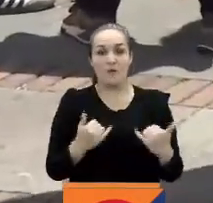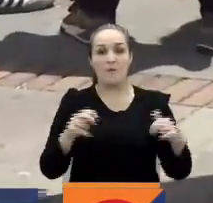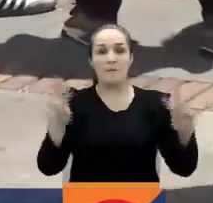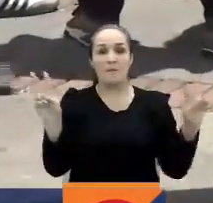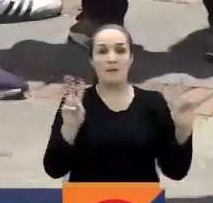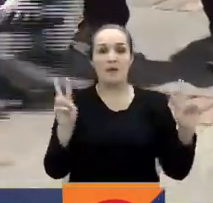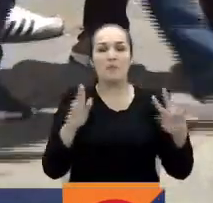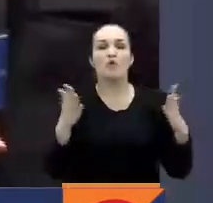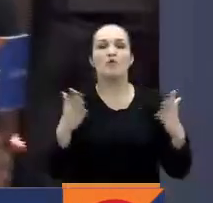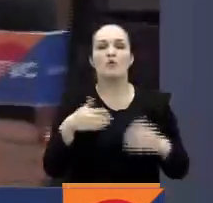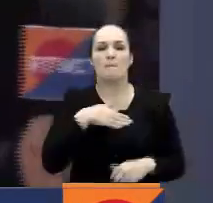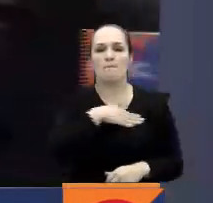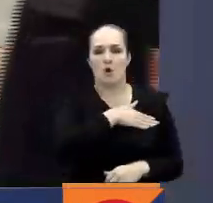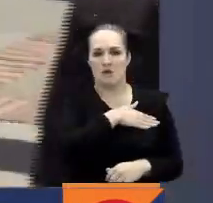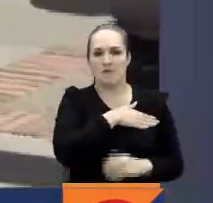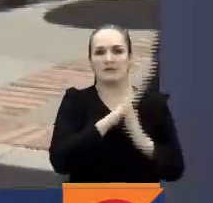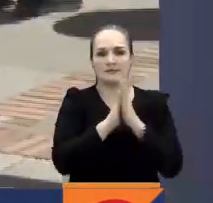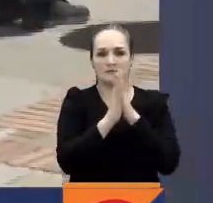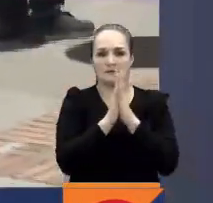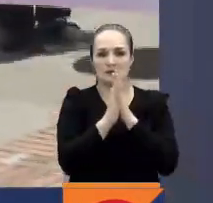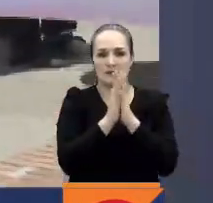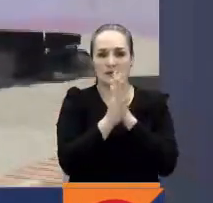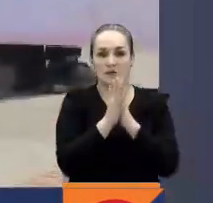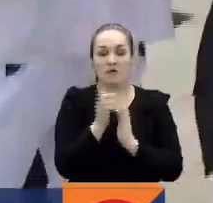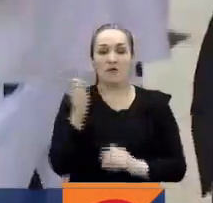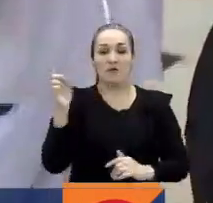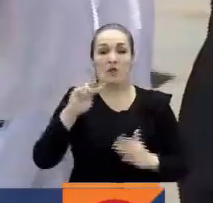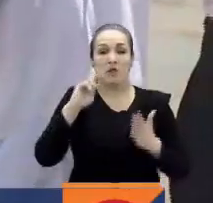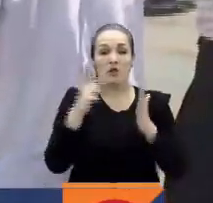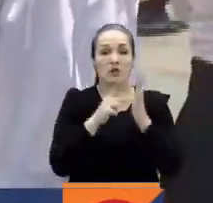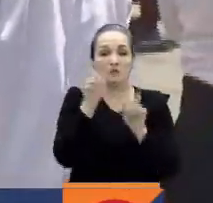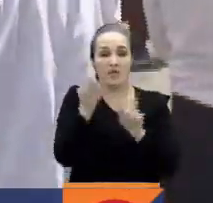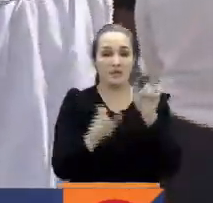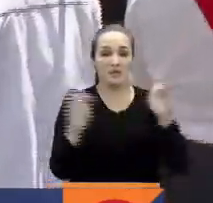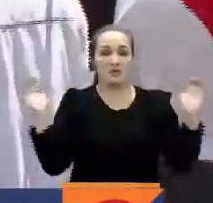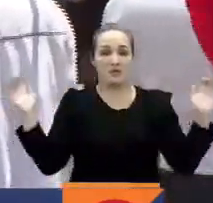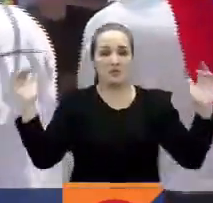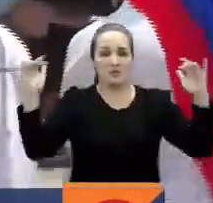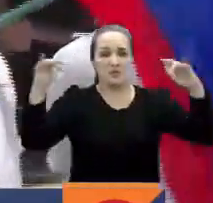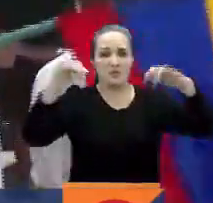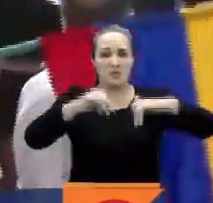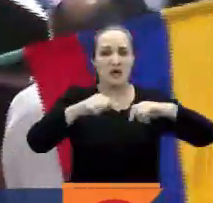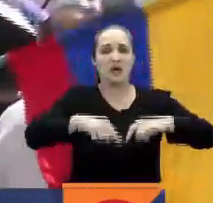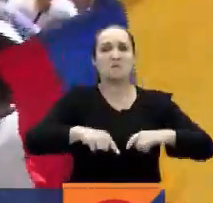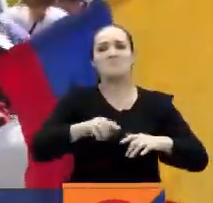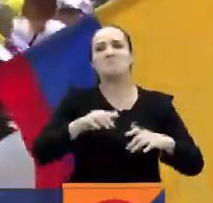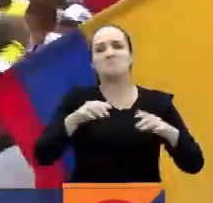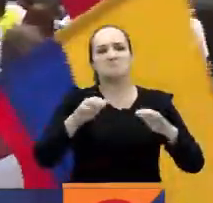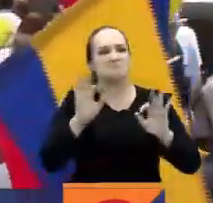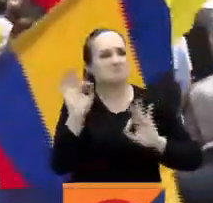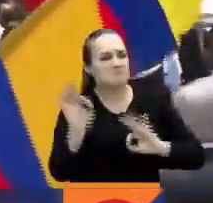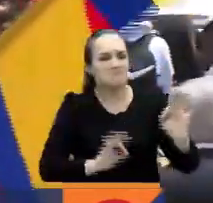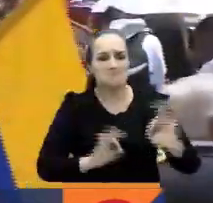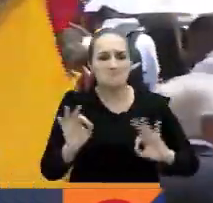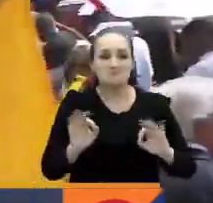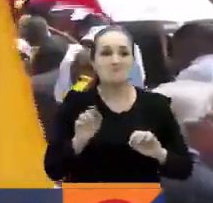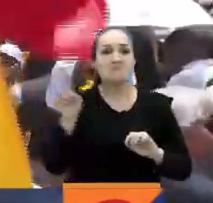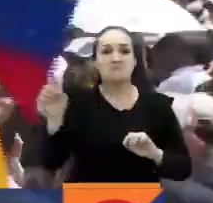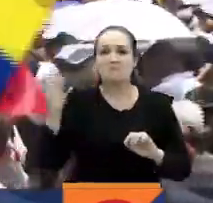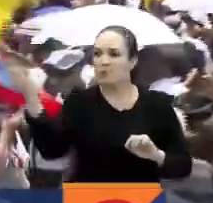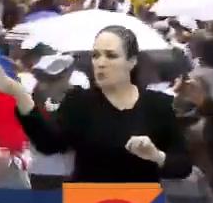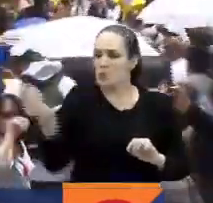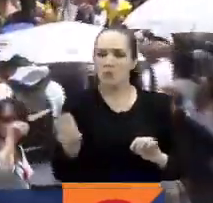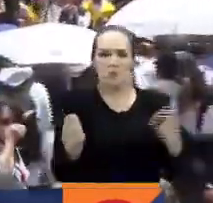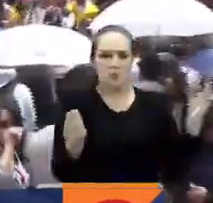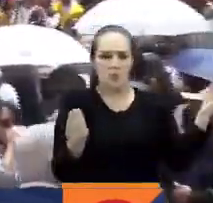en la Plaza de Bolívar. Yo quiero que ustedes vean que ya son cerca de 2.000 personas las que están aquí concentradas, las mismas que llegan de 2